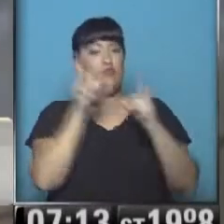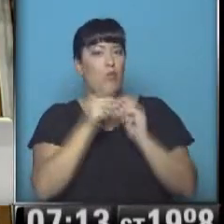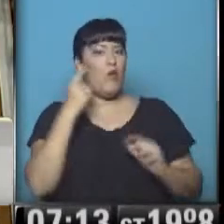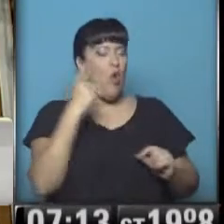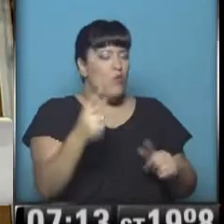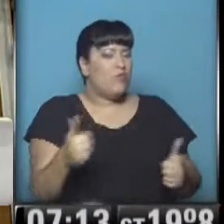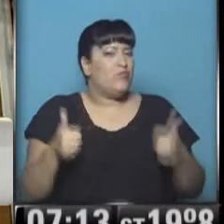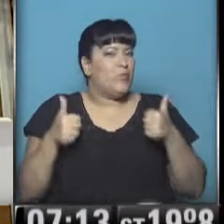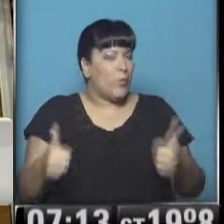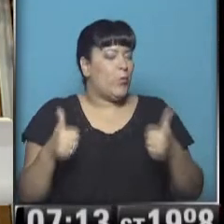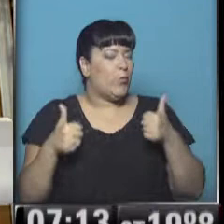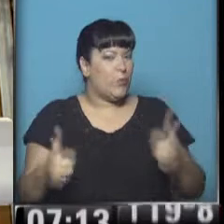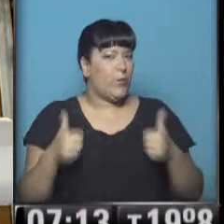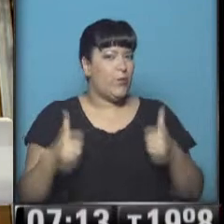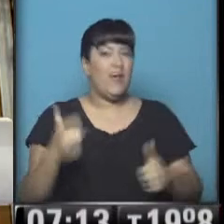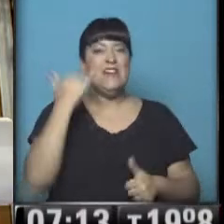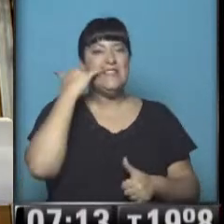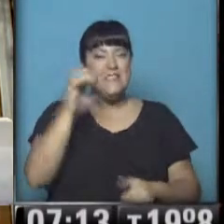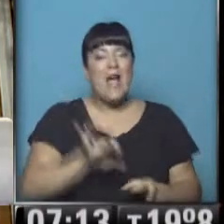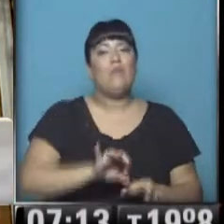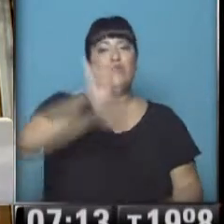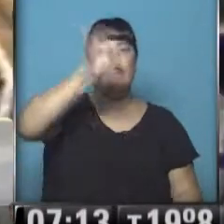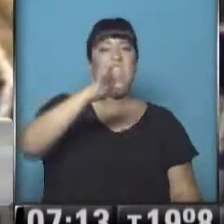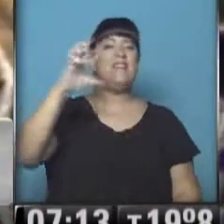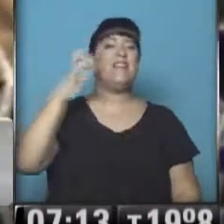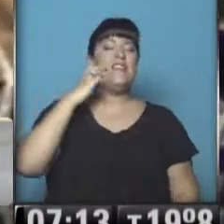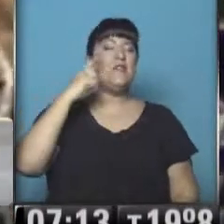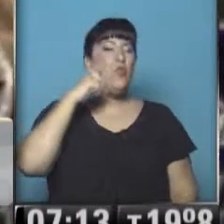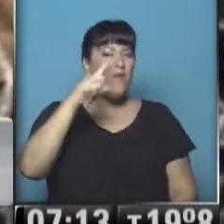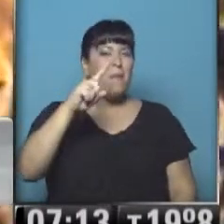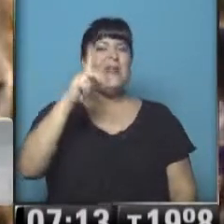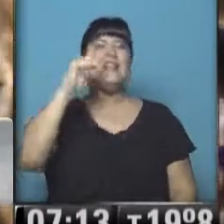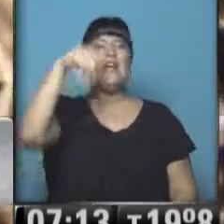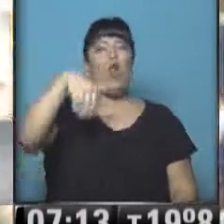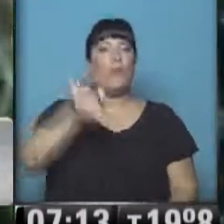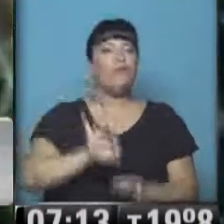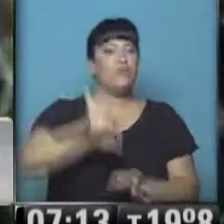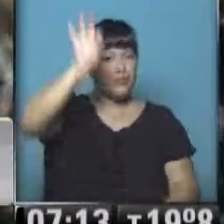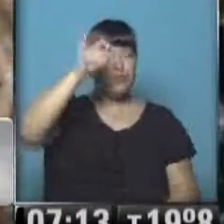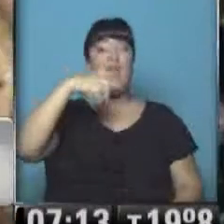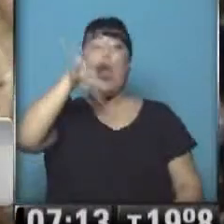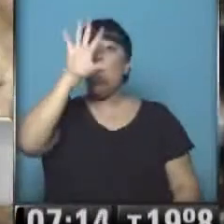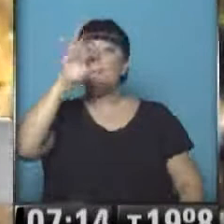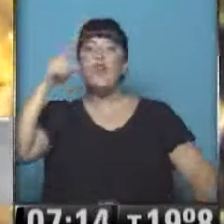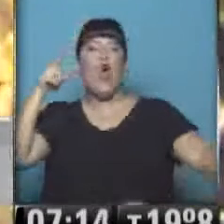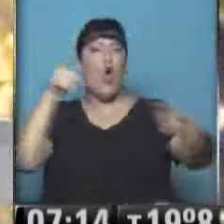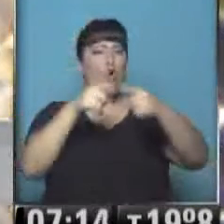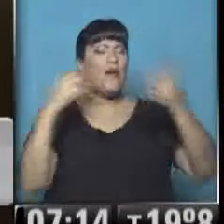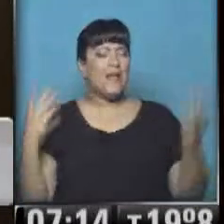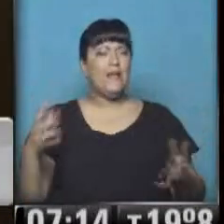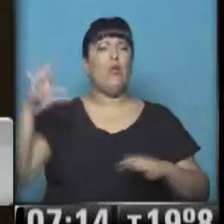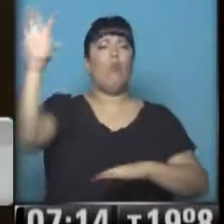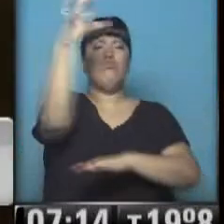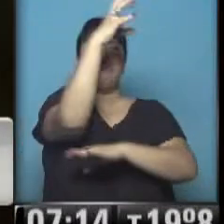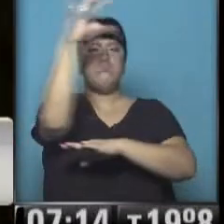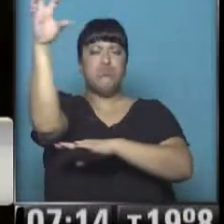popa, digamos. Pero viene muy bien, ya está a 19.000 kilómetros de la Tierra, qué lejos que está. Recuerde que el objetivo, la órbita donde